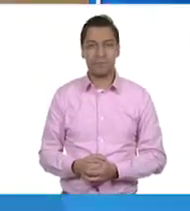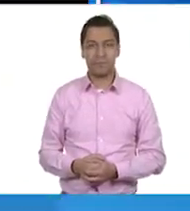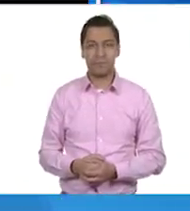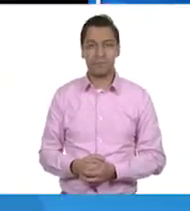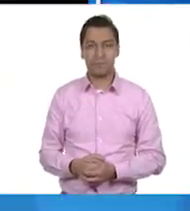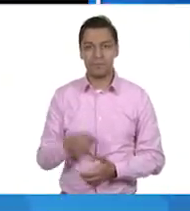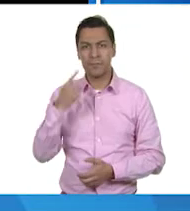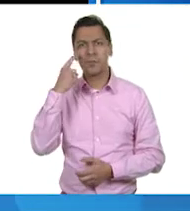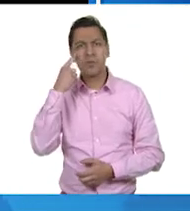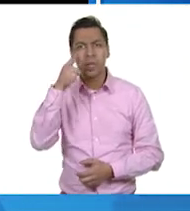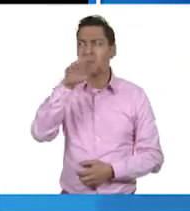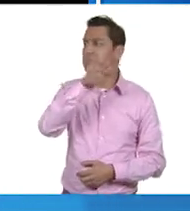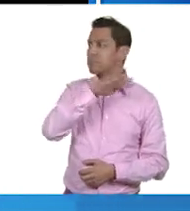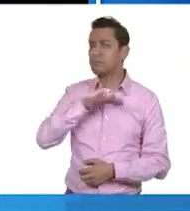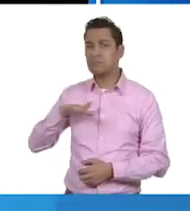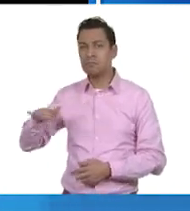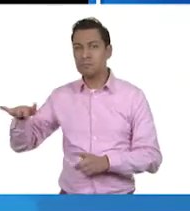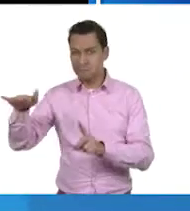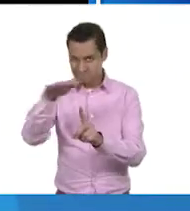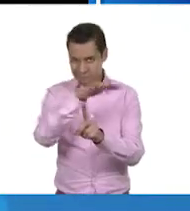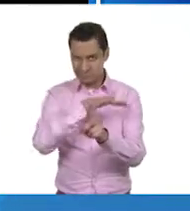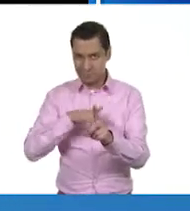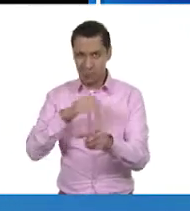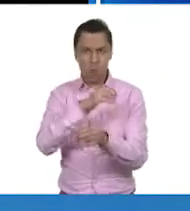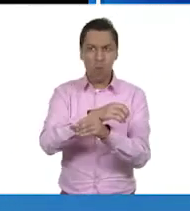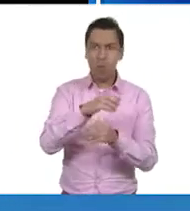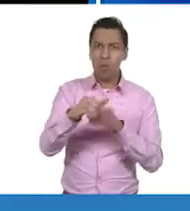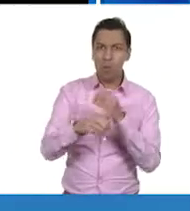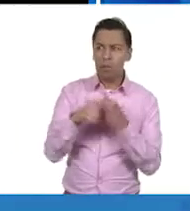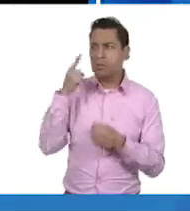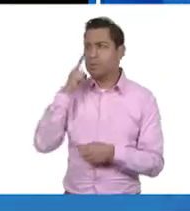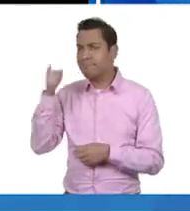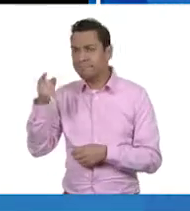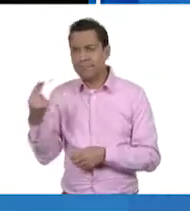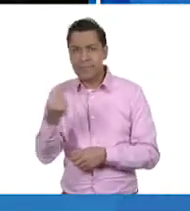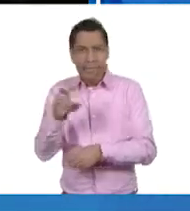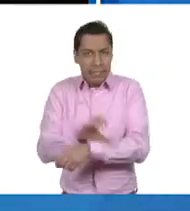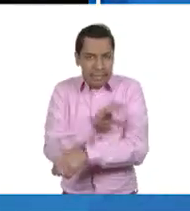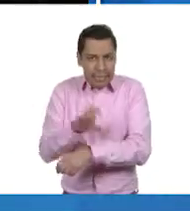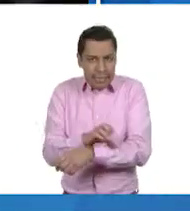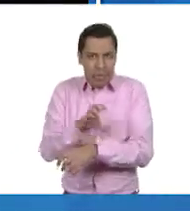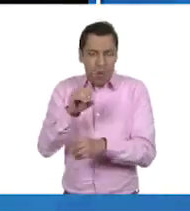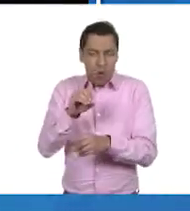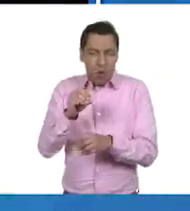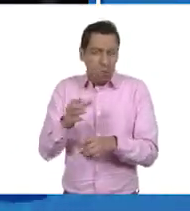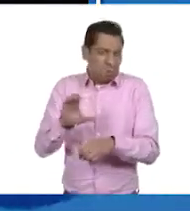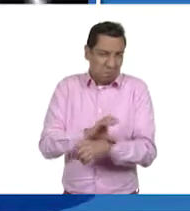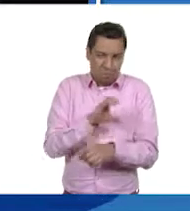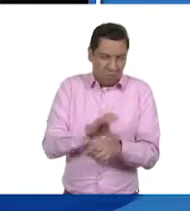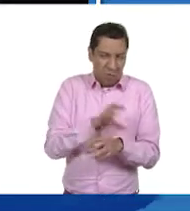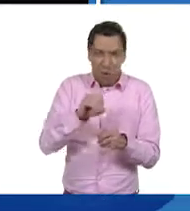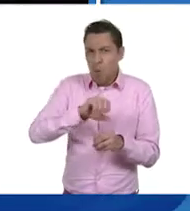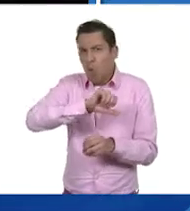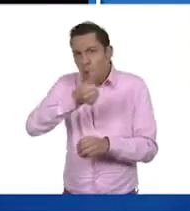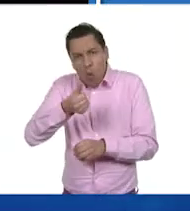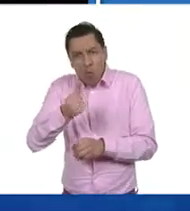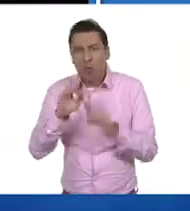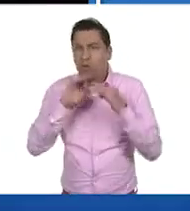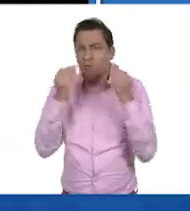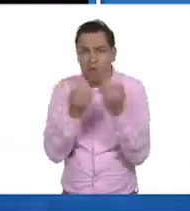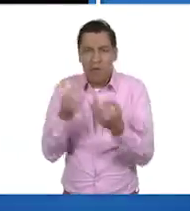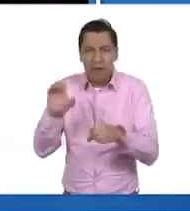Mira a tu alrededor. ¿Cuántos de los objetos que ves necesitan un enchufe, pilas o alguna otra fuente de energía para funcionar?